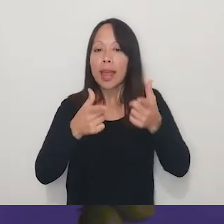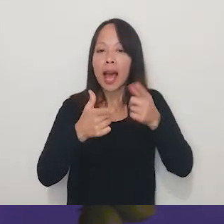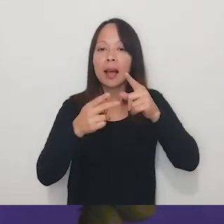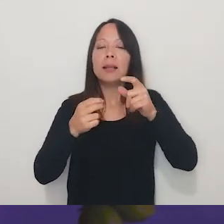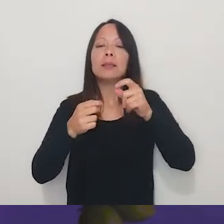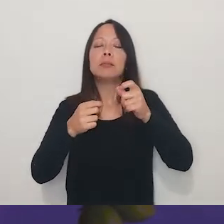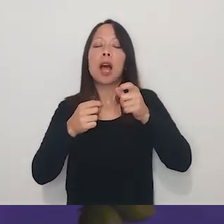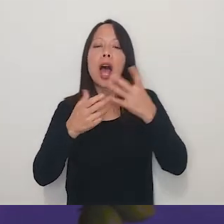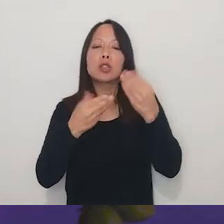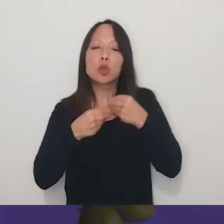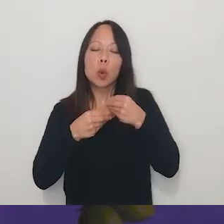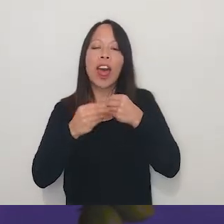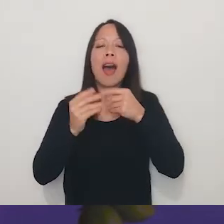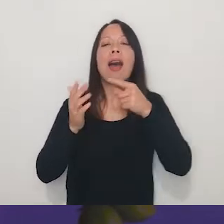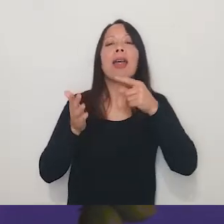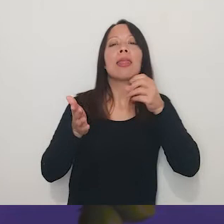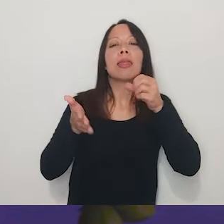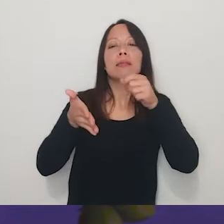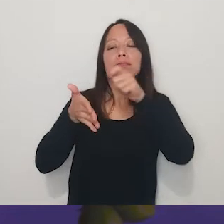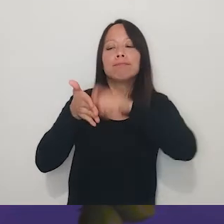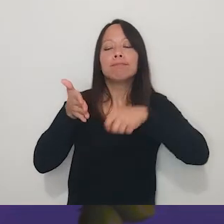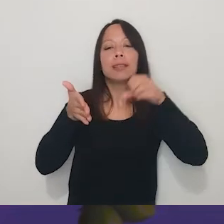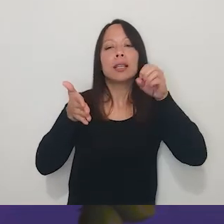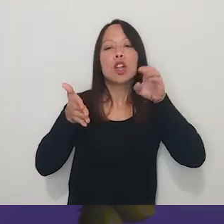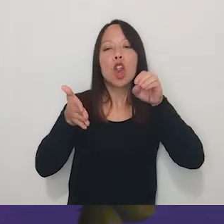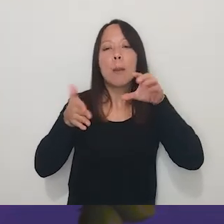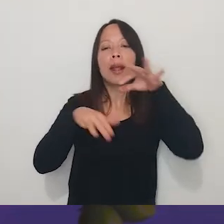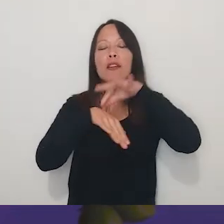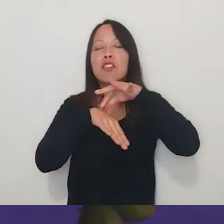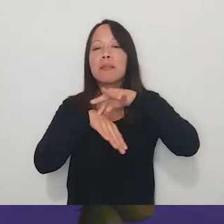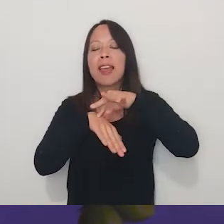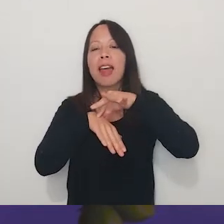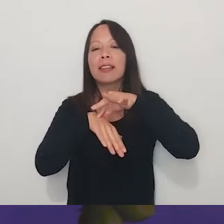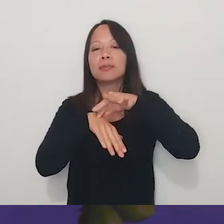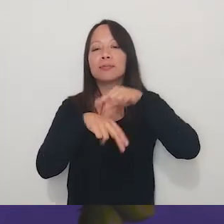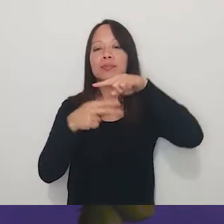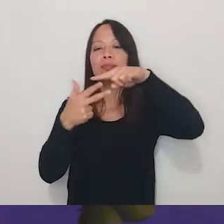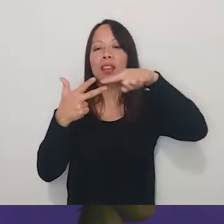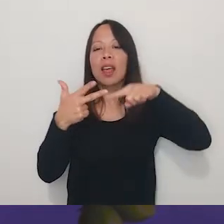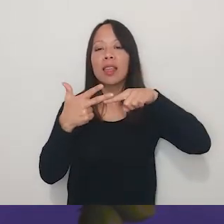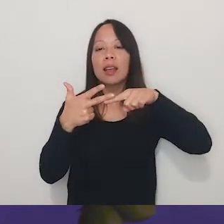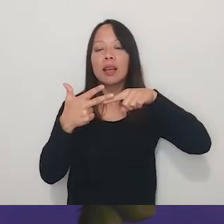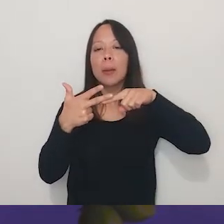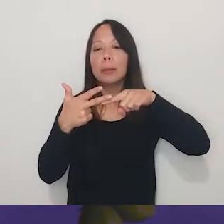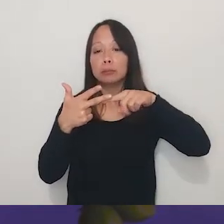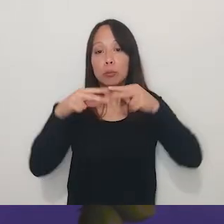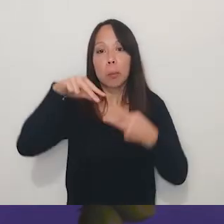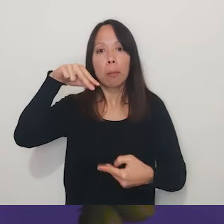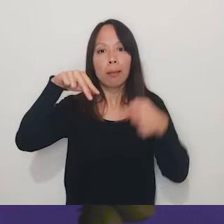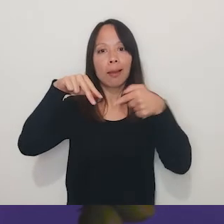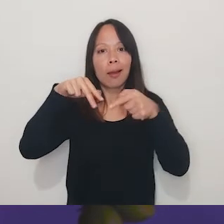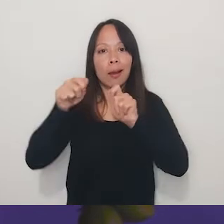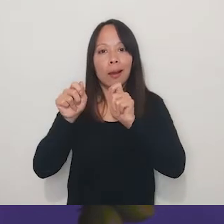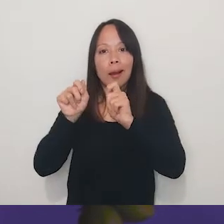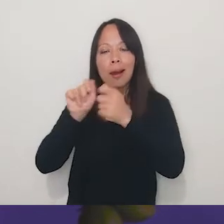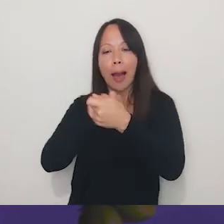sensible a diagnóstico. Entonces, si yo hago uno de estos estudios, entre los que claramente tienen una variante patogénica y